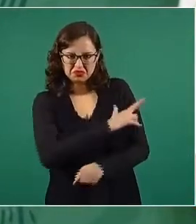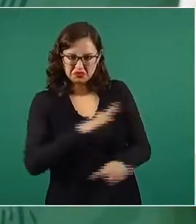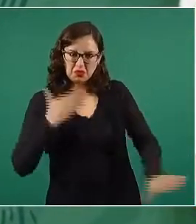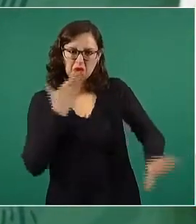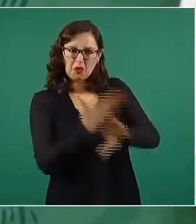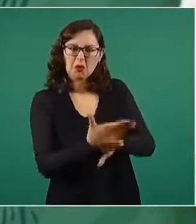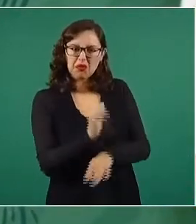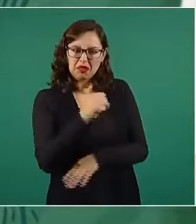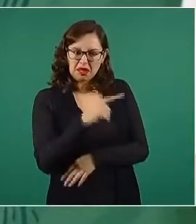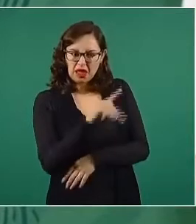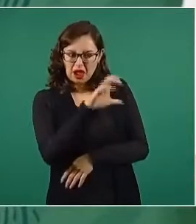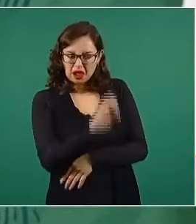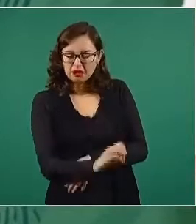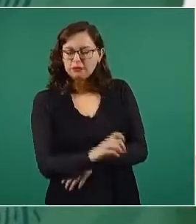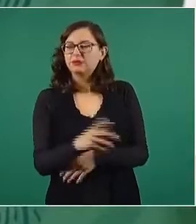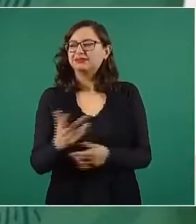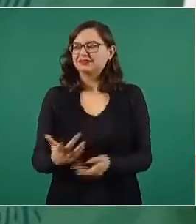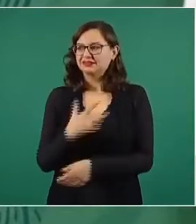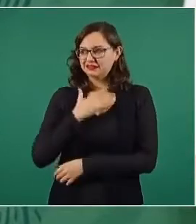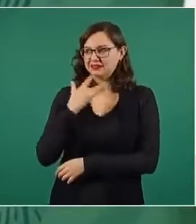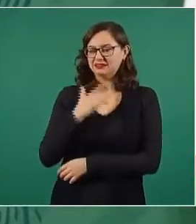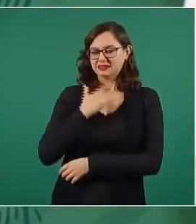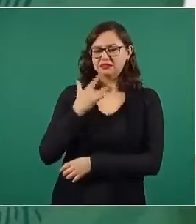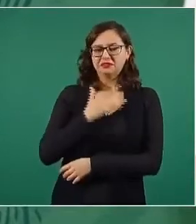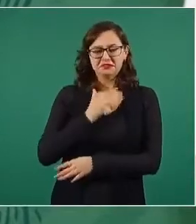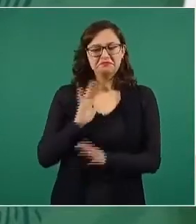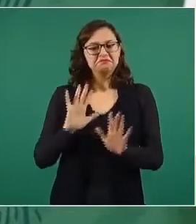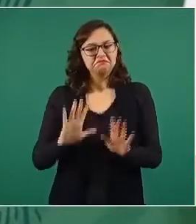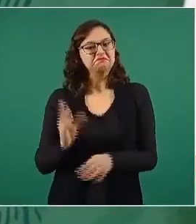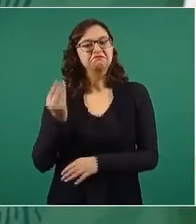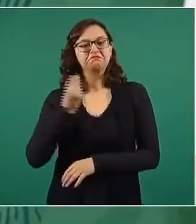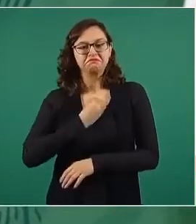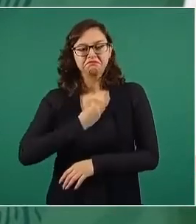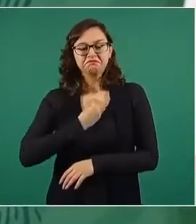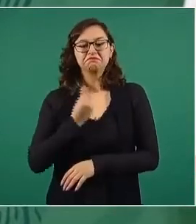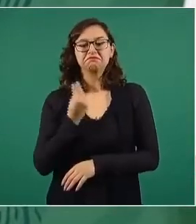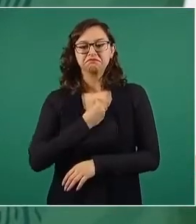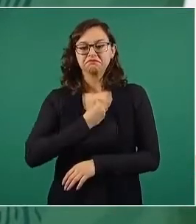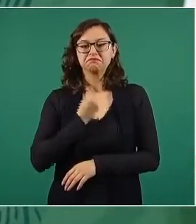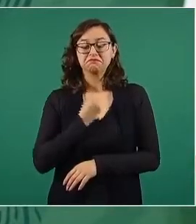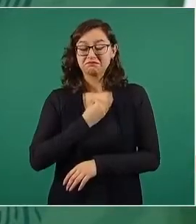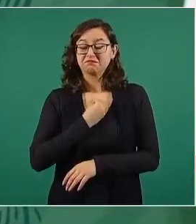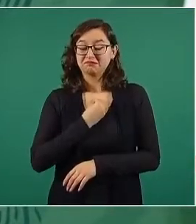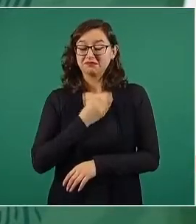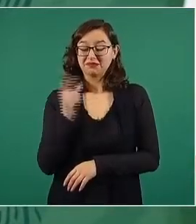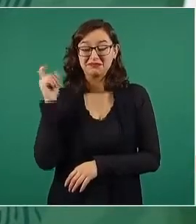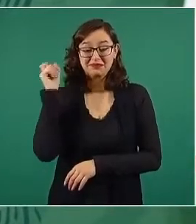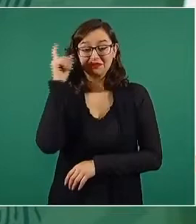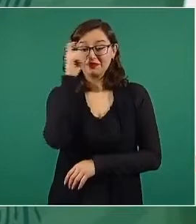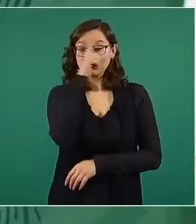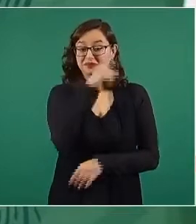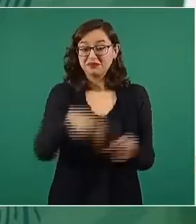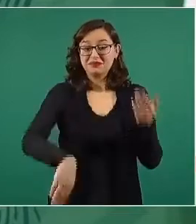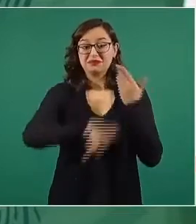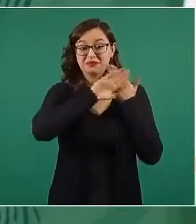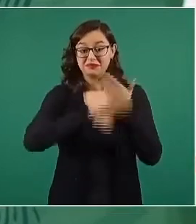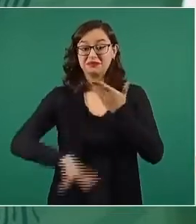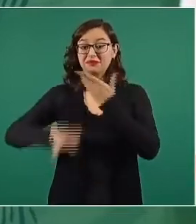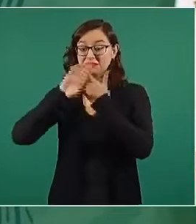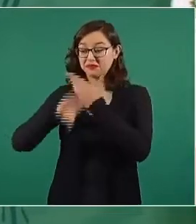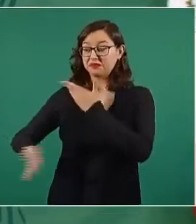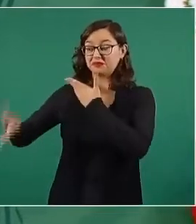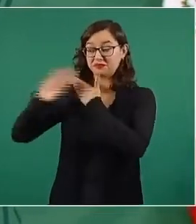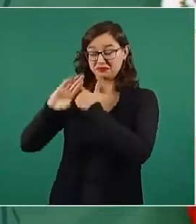ese ambiente en contra mía y aguanté, fue muy fuerte. Me acuerdo que